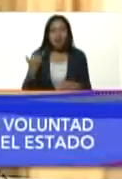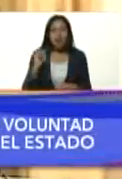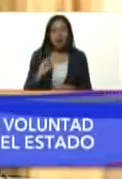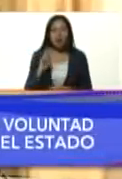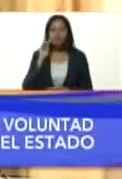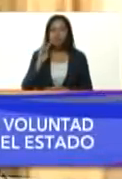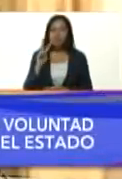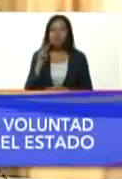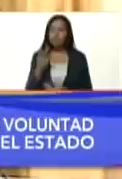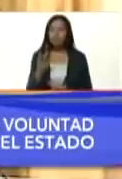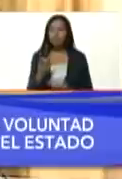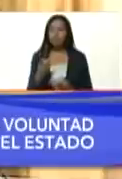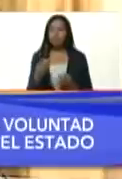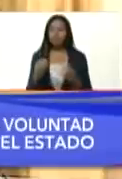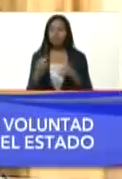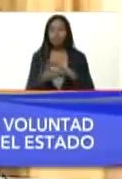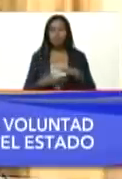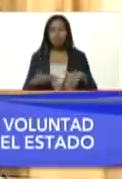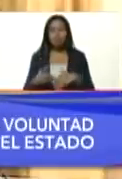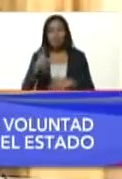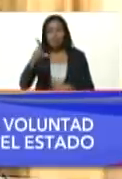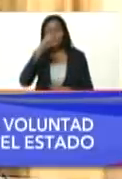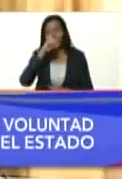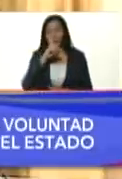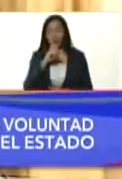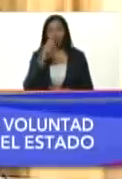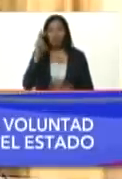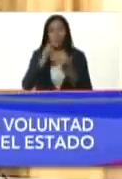de esta pandemia de este año 2020.